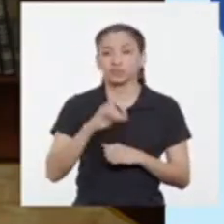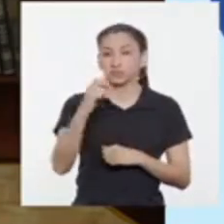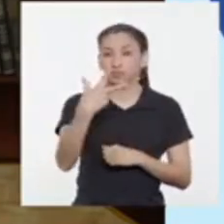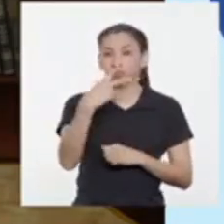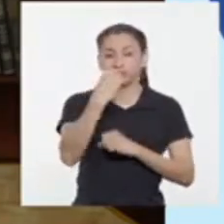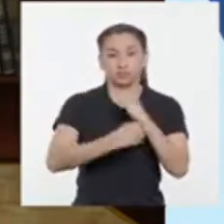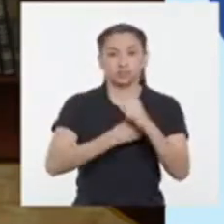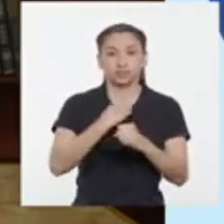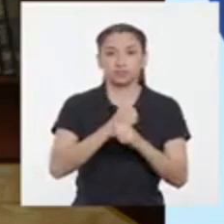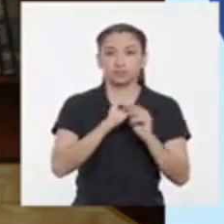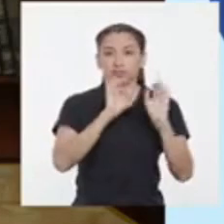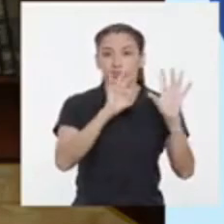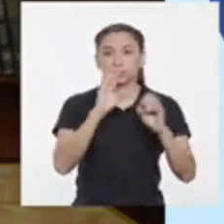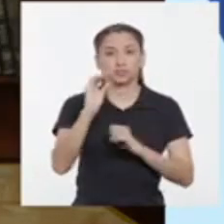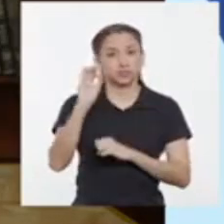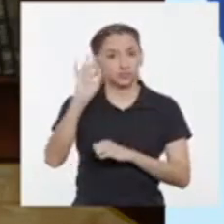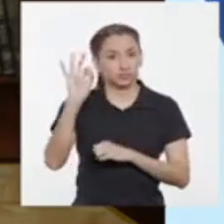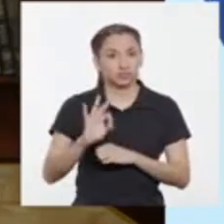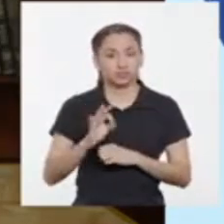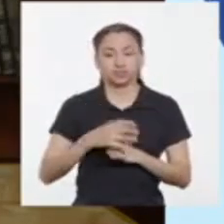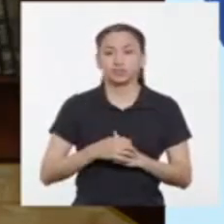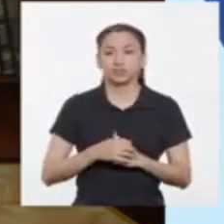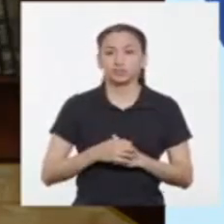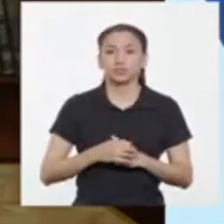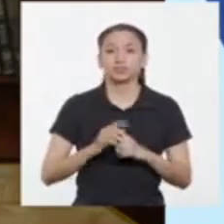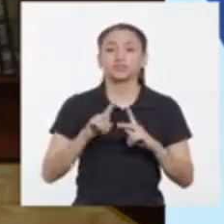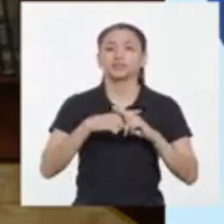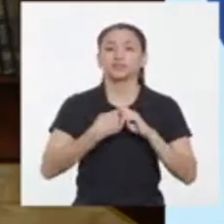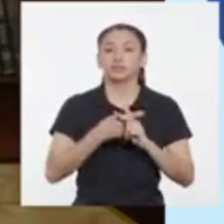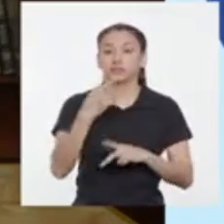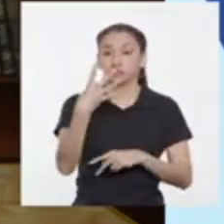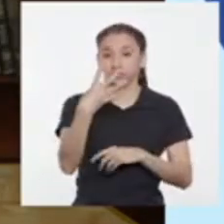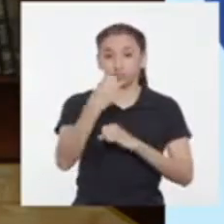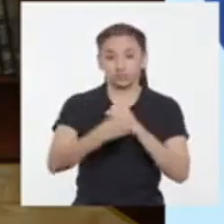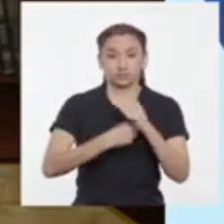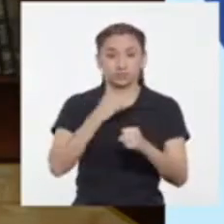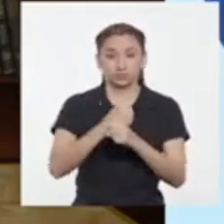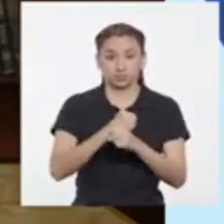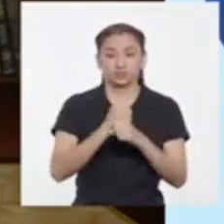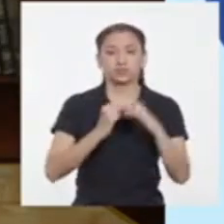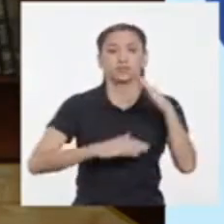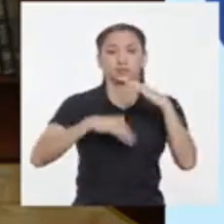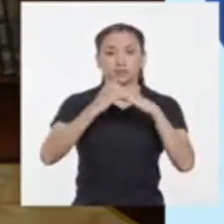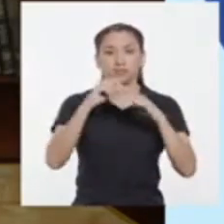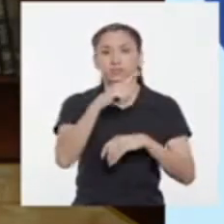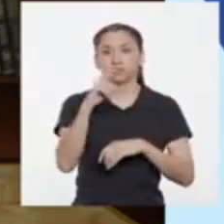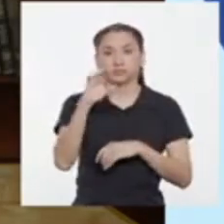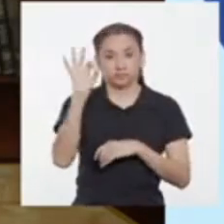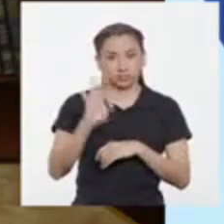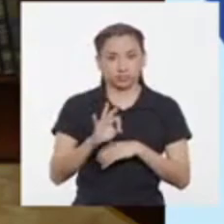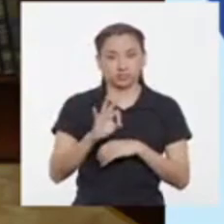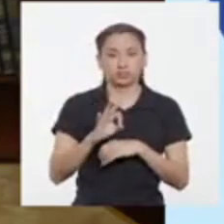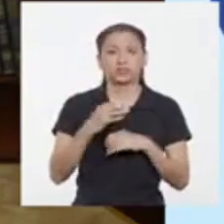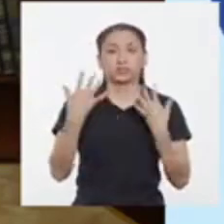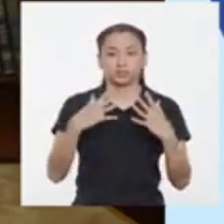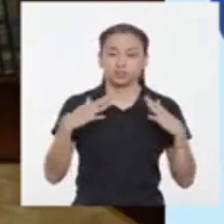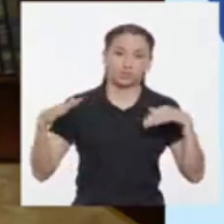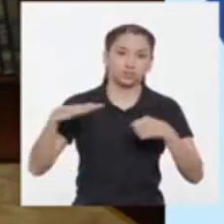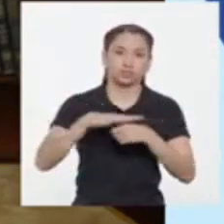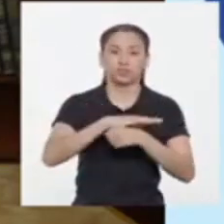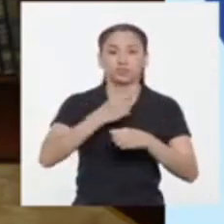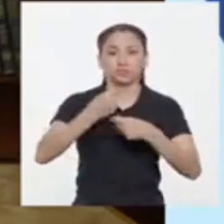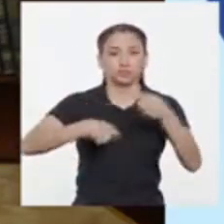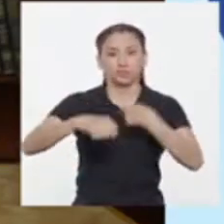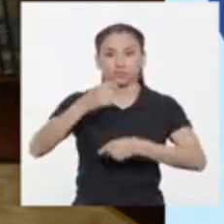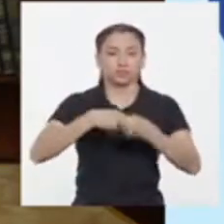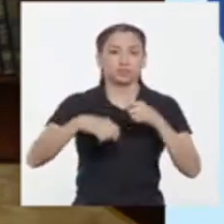65%, el tercer año el 80%, y a partir del cuarto año se llega al 100% del potencial